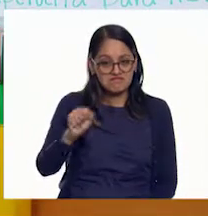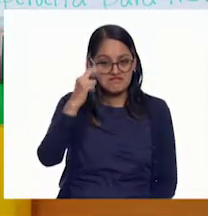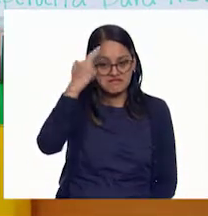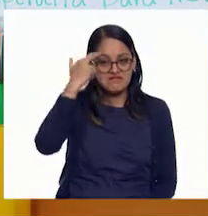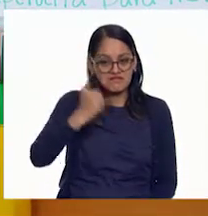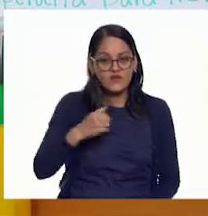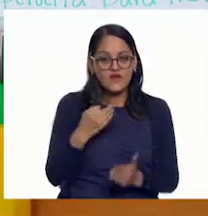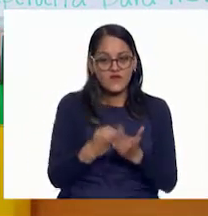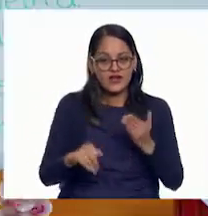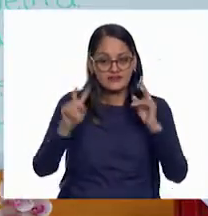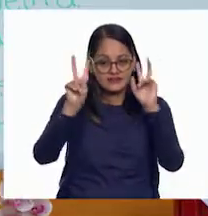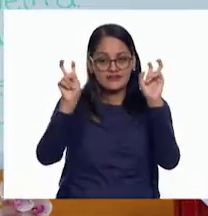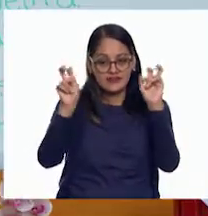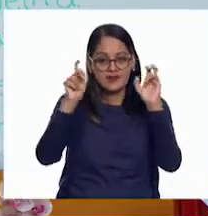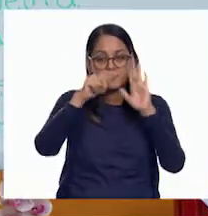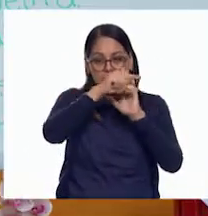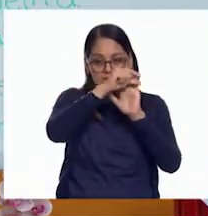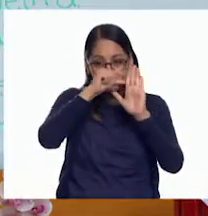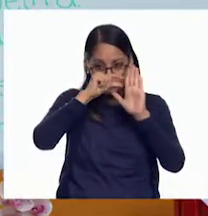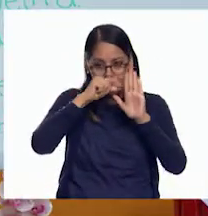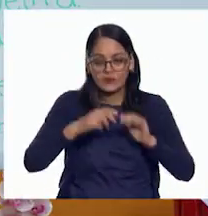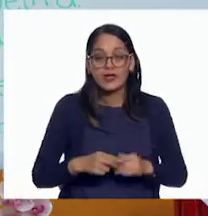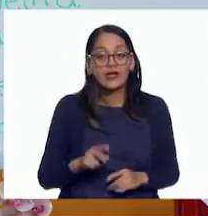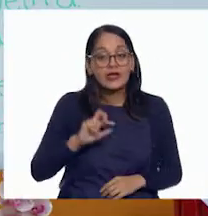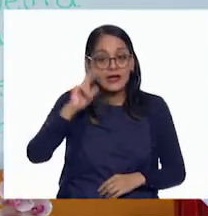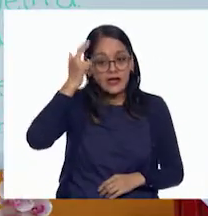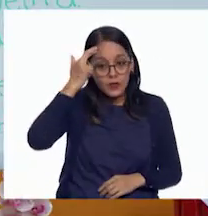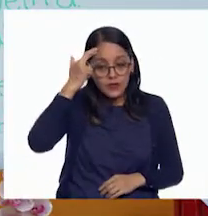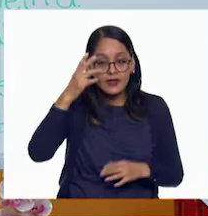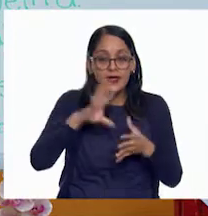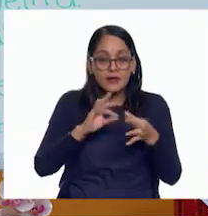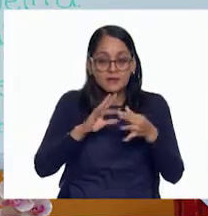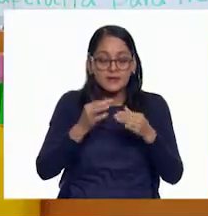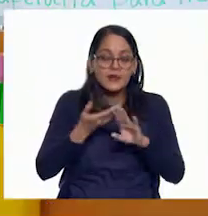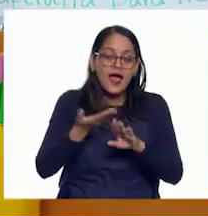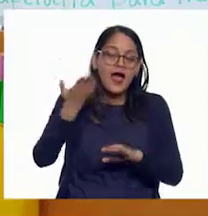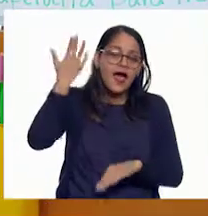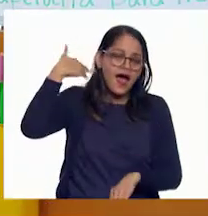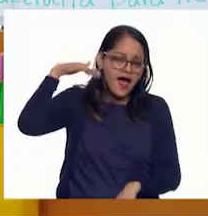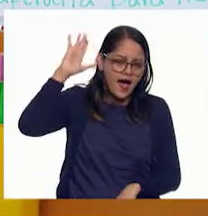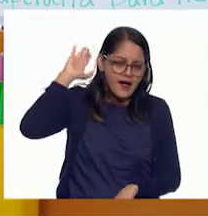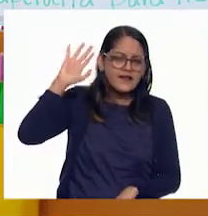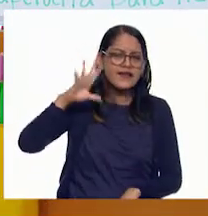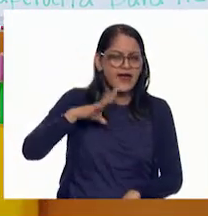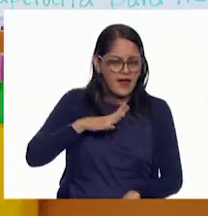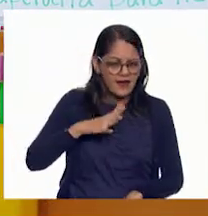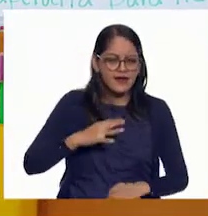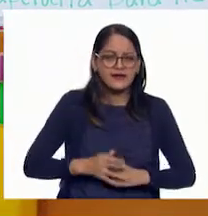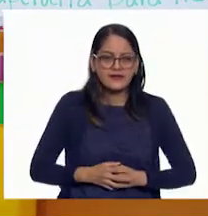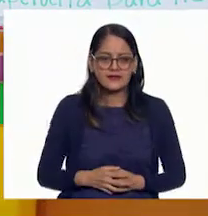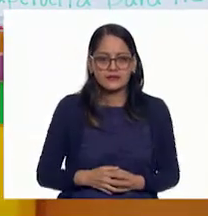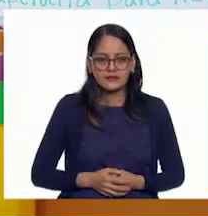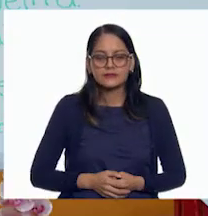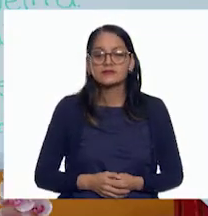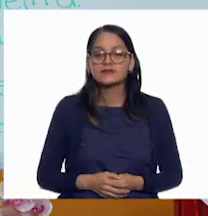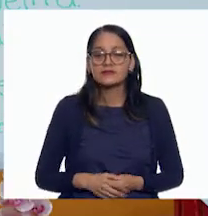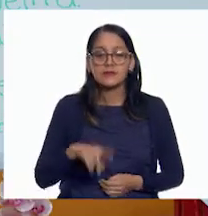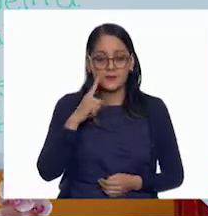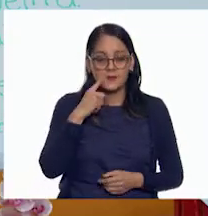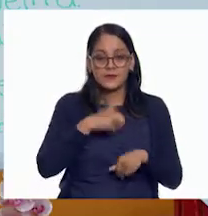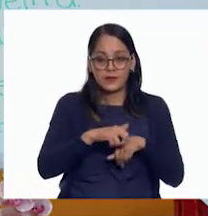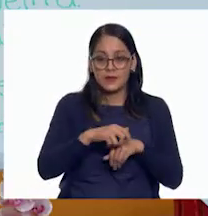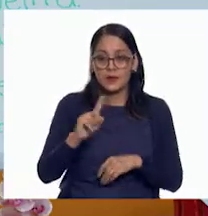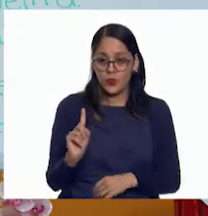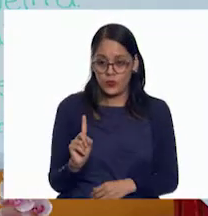¿no? Les faltó el título y recuerden empezar, había una vez, y entonces, si esto sería el número